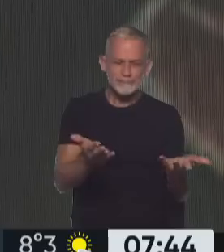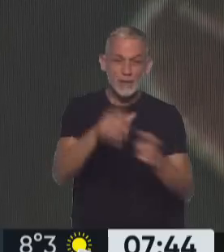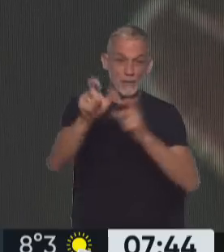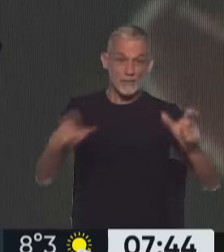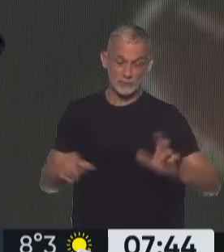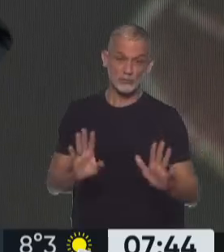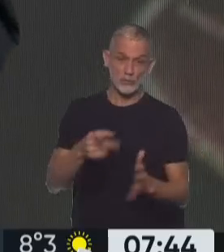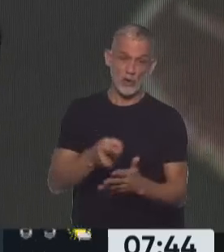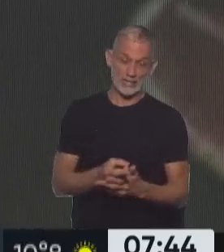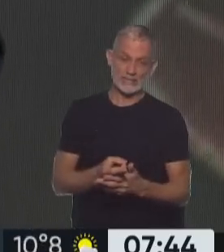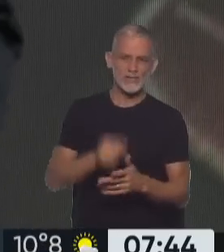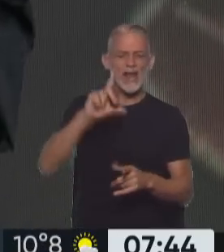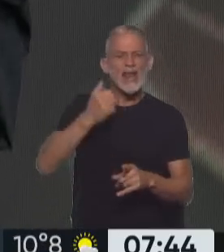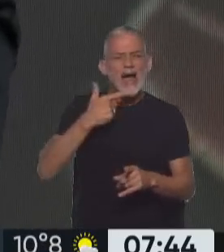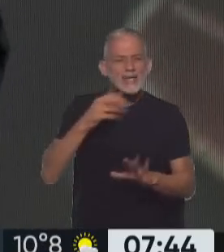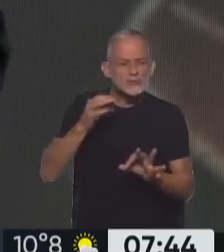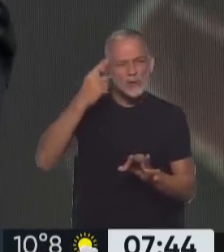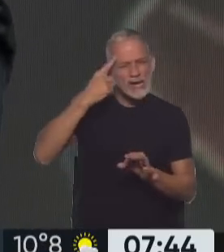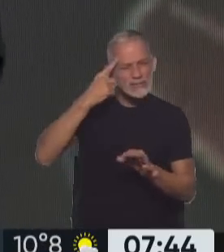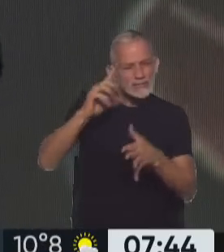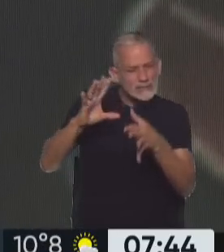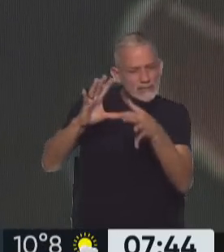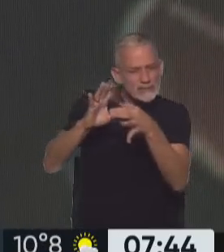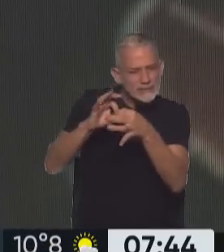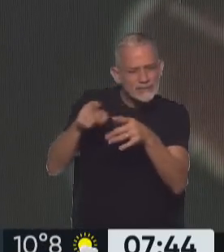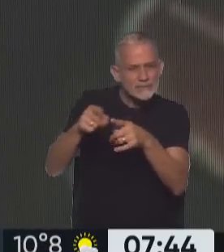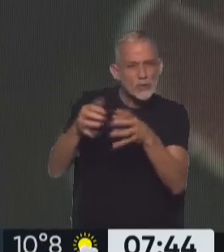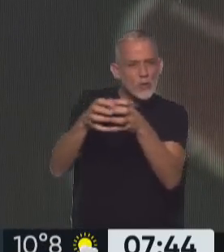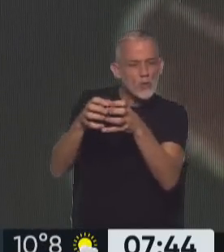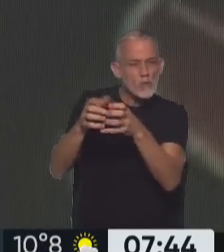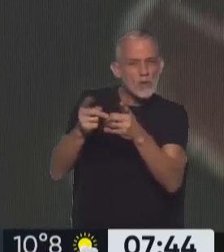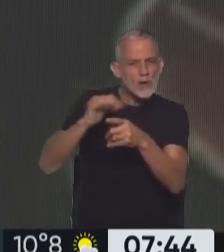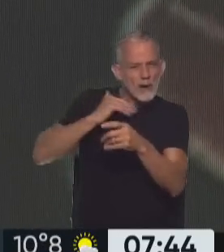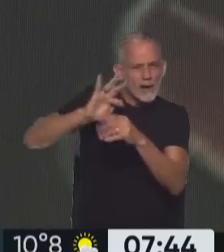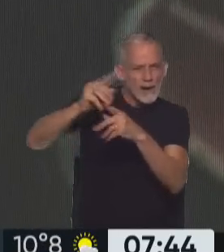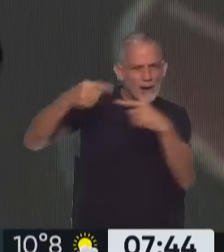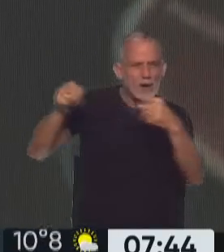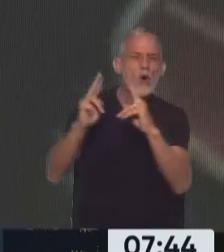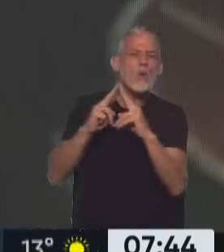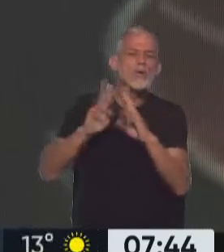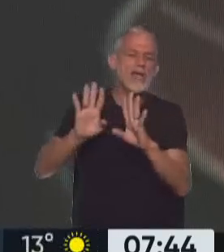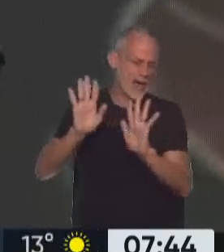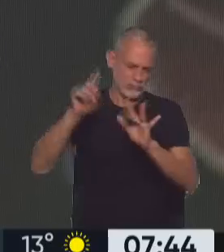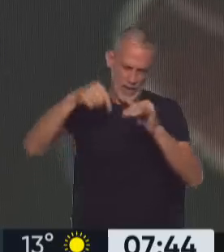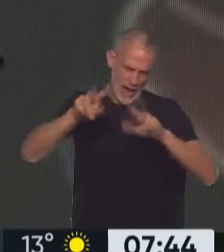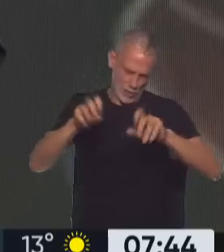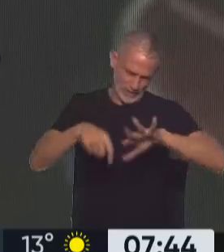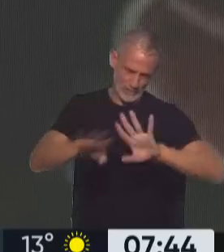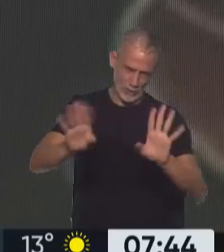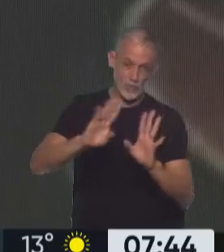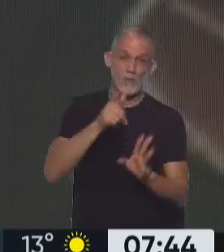Lasso tiene algunas sospechas de estar vinculado a algunos grupos delictivos a través de su cuñado. No lo vamos a tratar ahora,